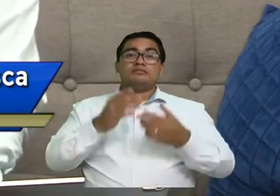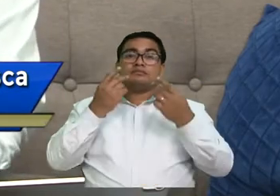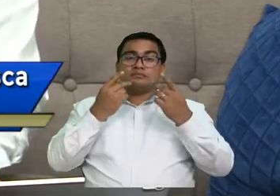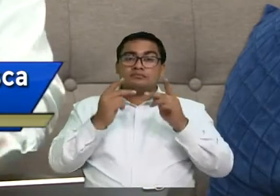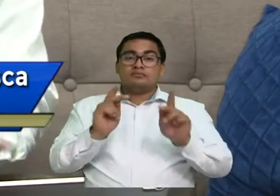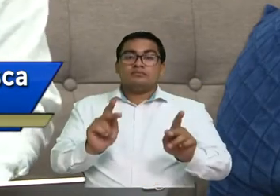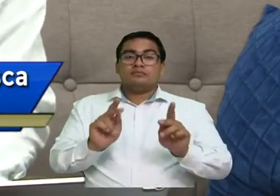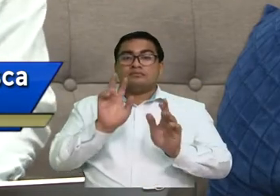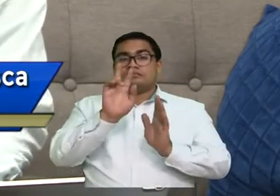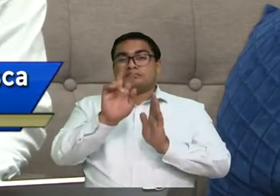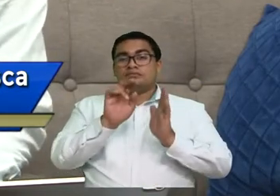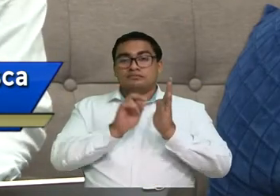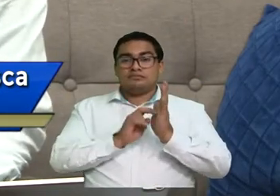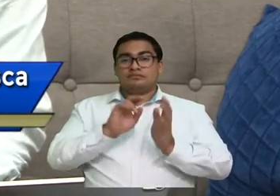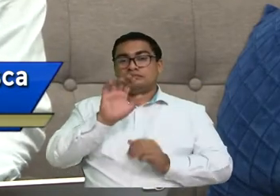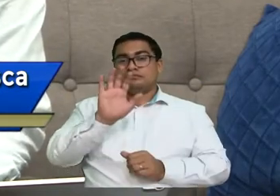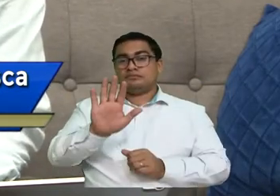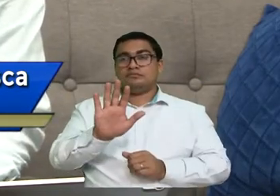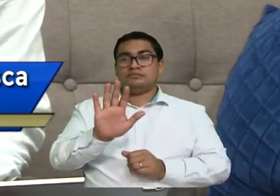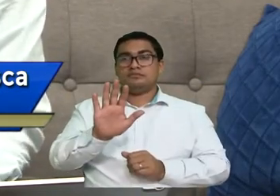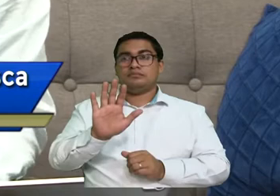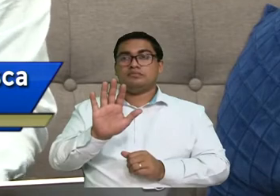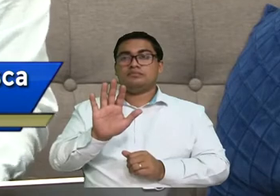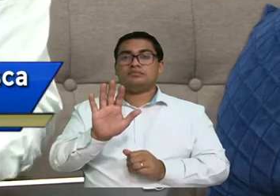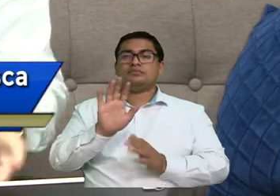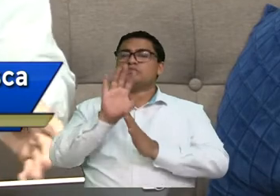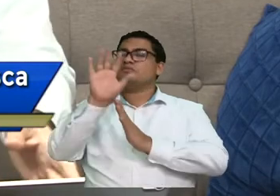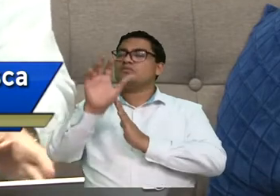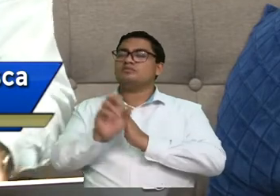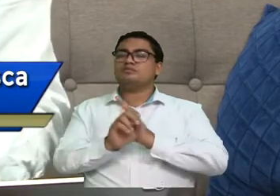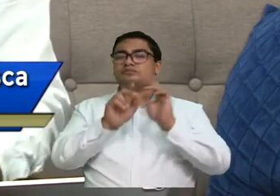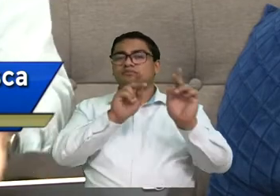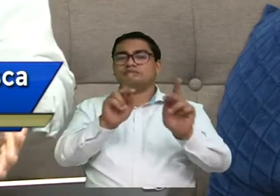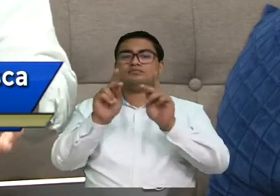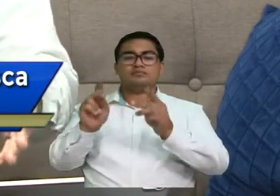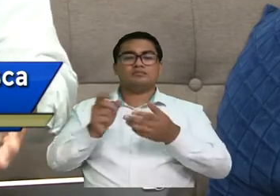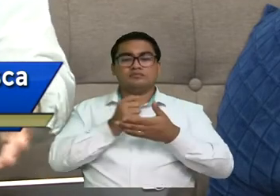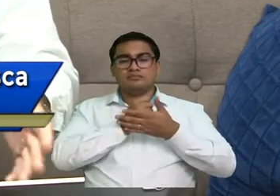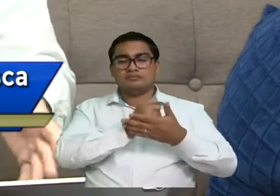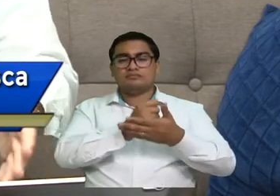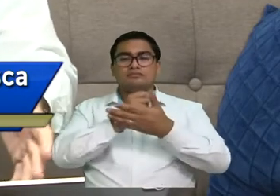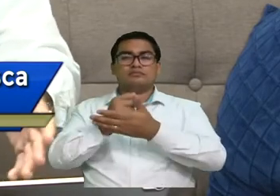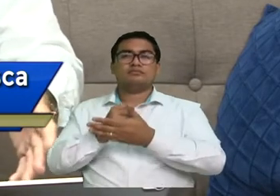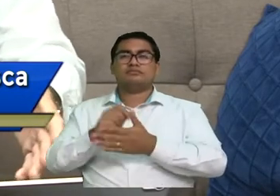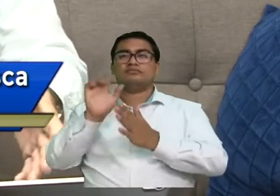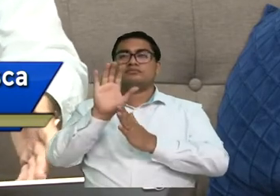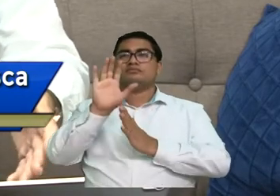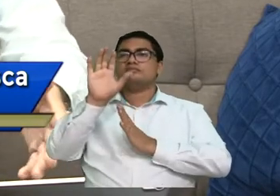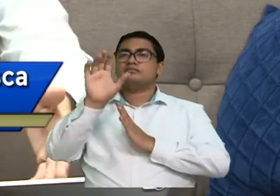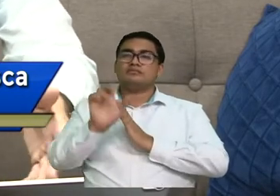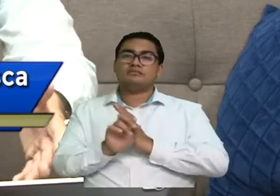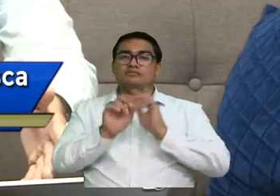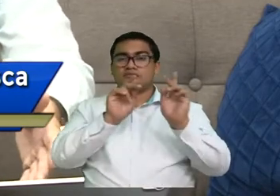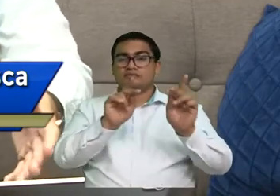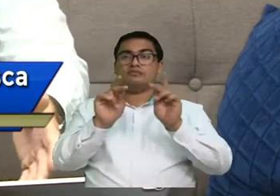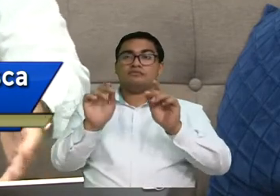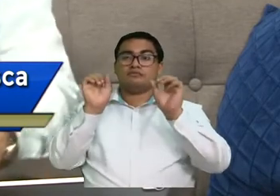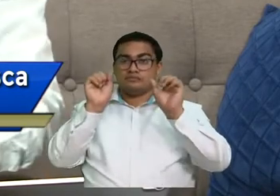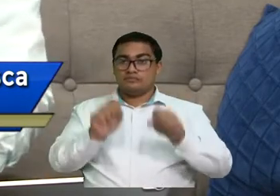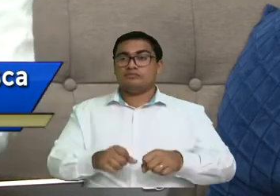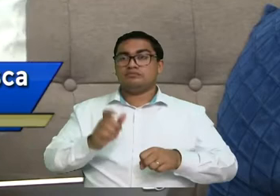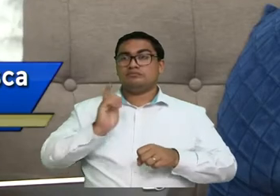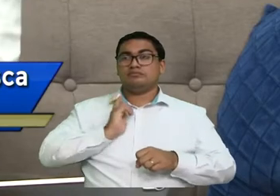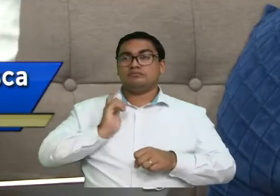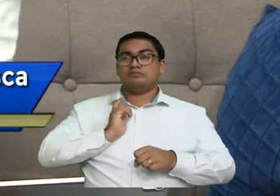en el mismo 2005, ¿cuántos beneficiarios fueron? ¿Verdad? ¿Cuántos llegaron a obtener el beneficio